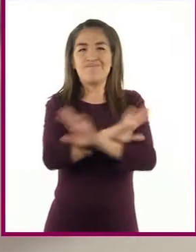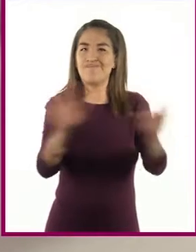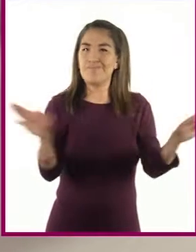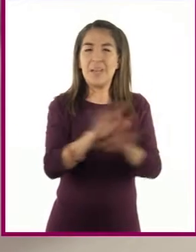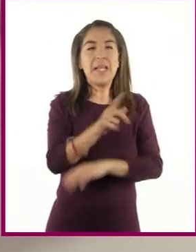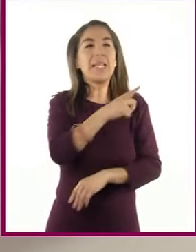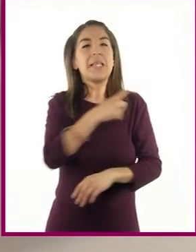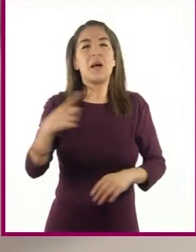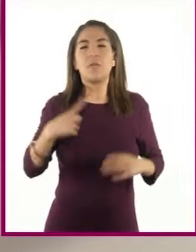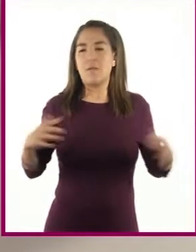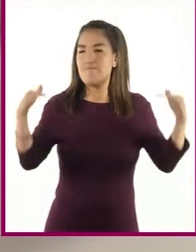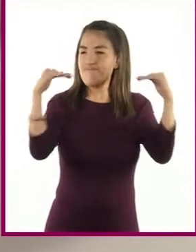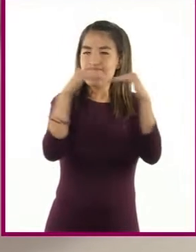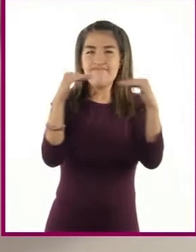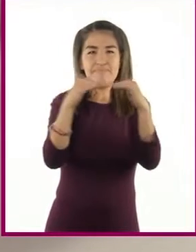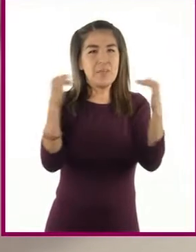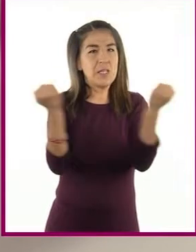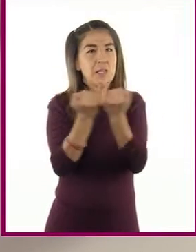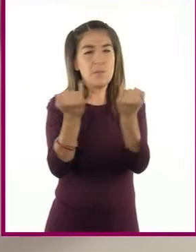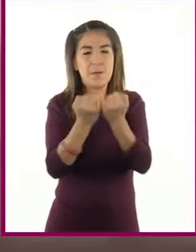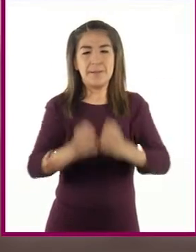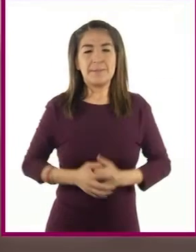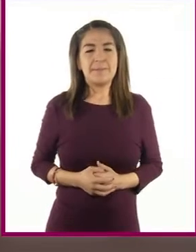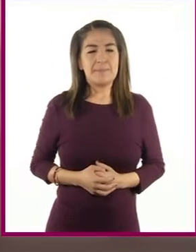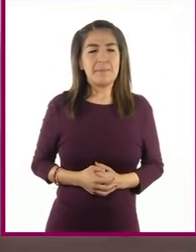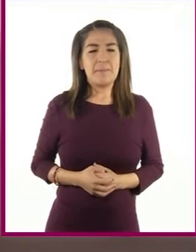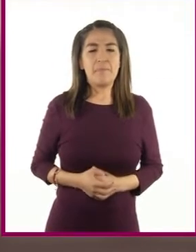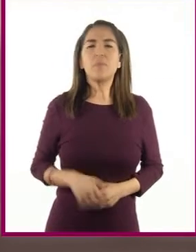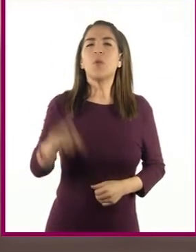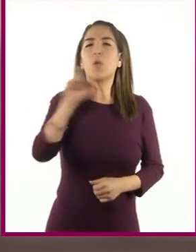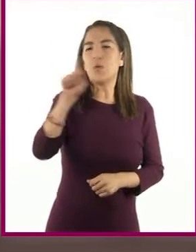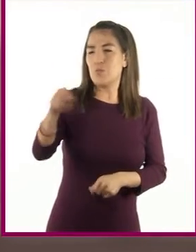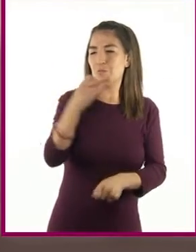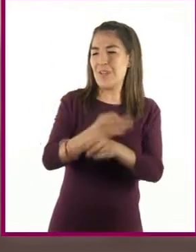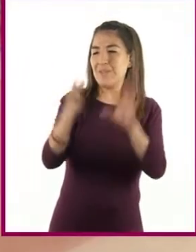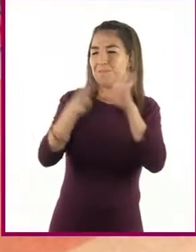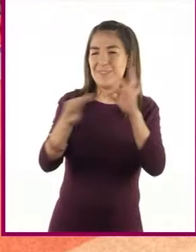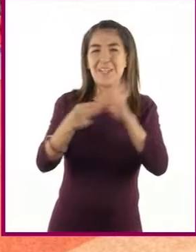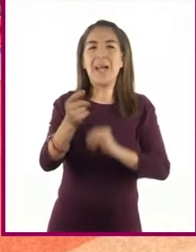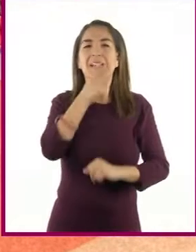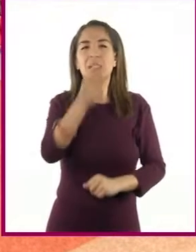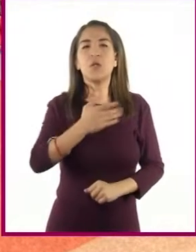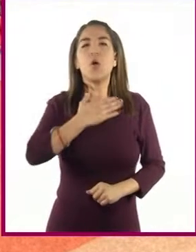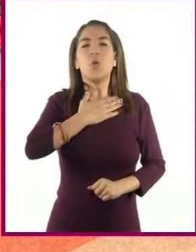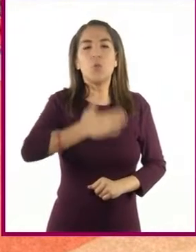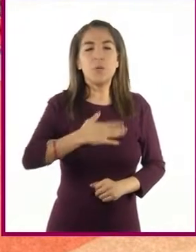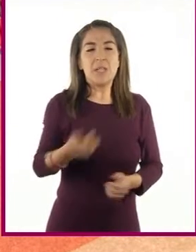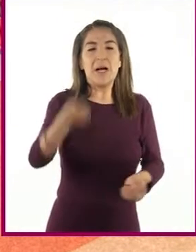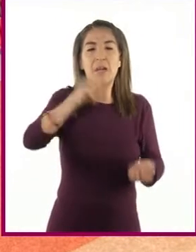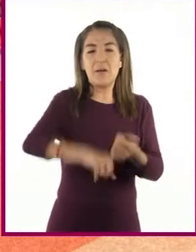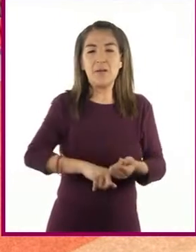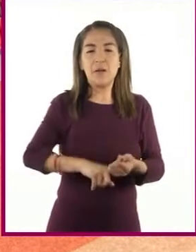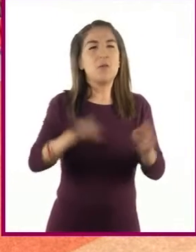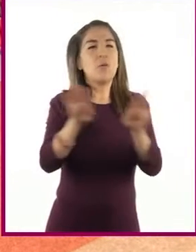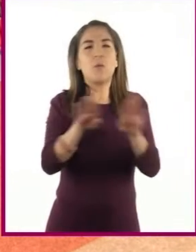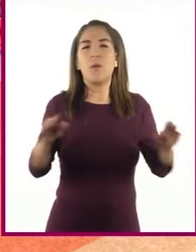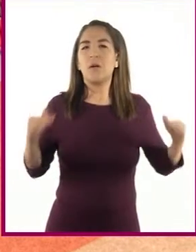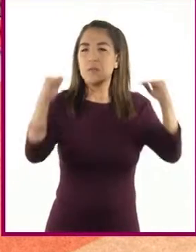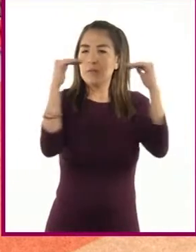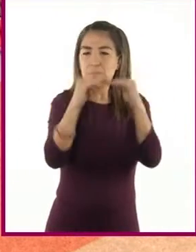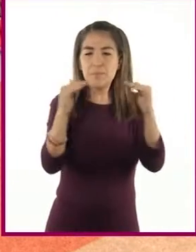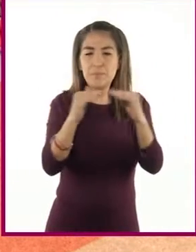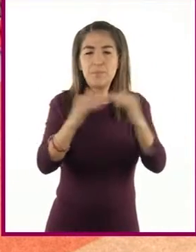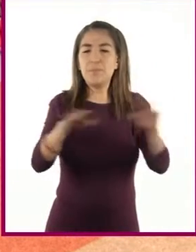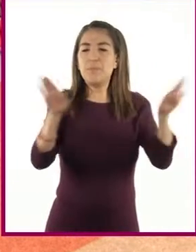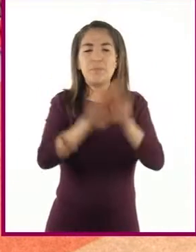manera equitativa. Cuando nos menciona que la justicia actúa de manera equitativa y que